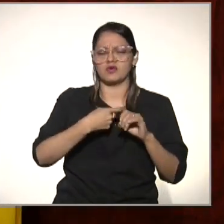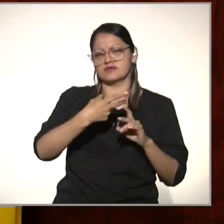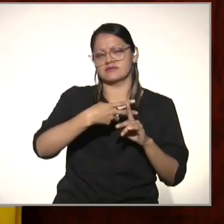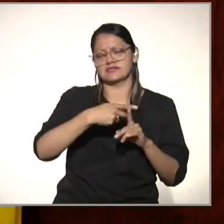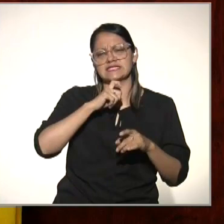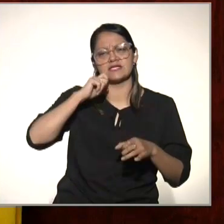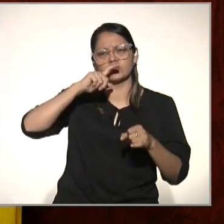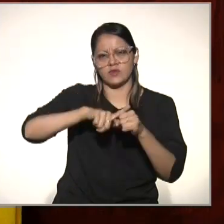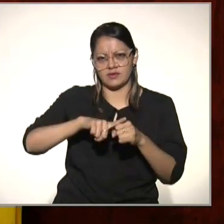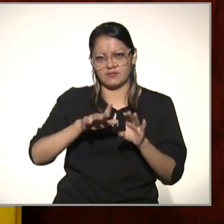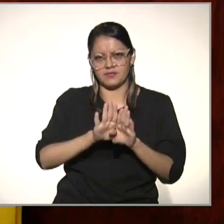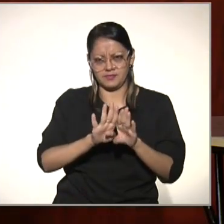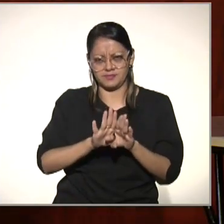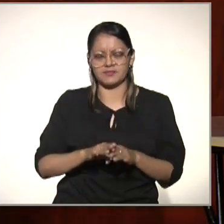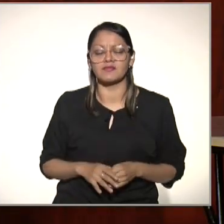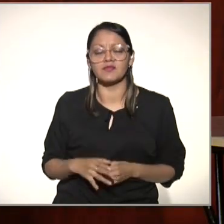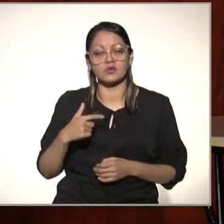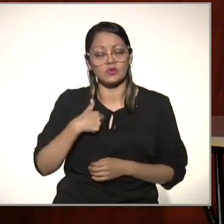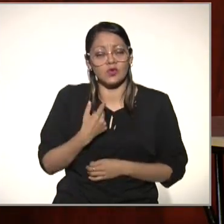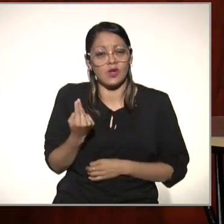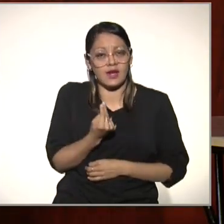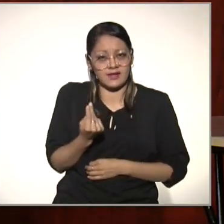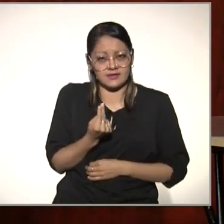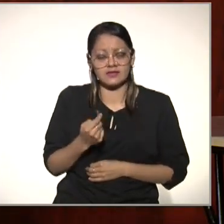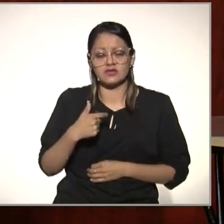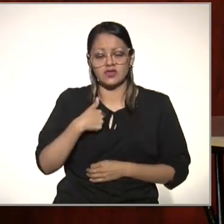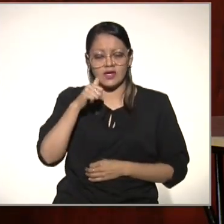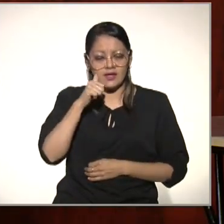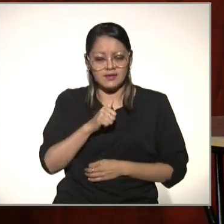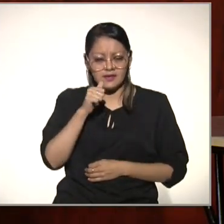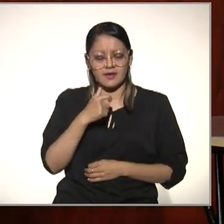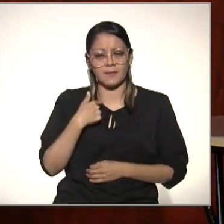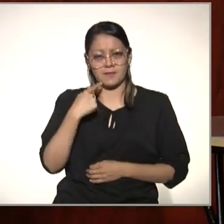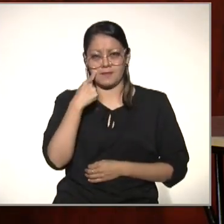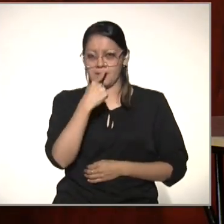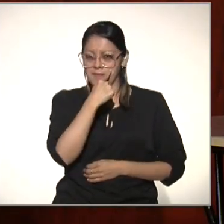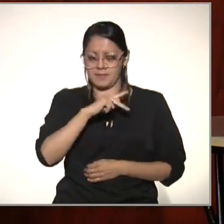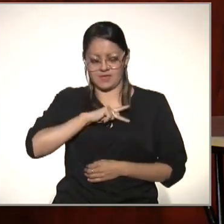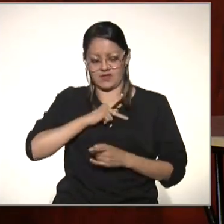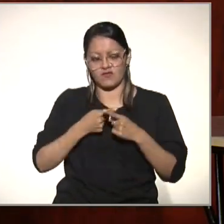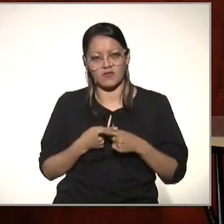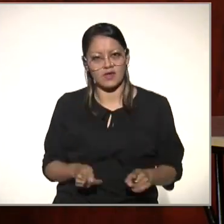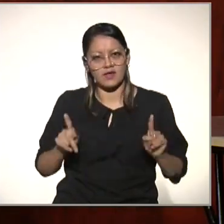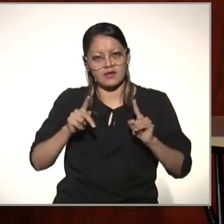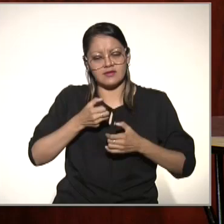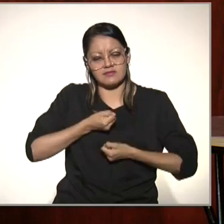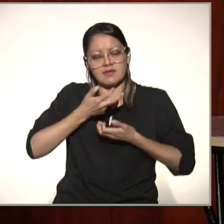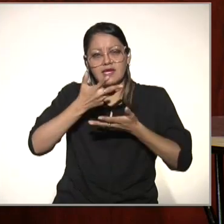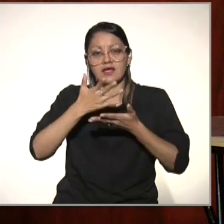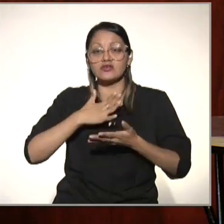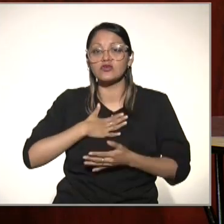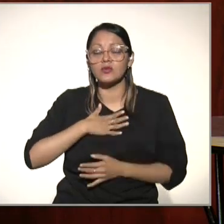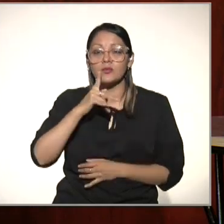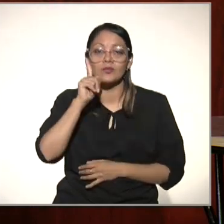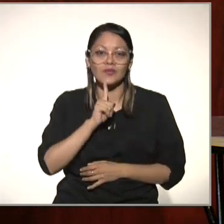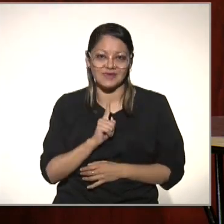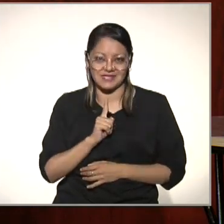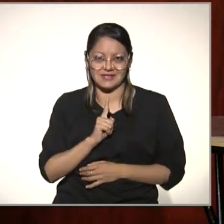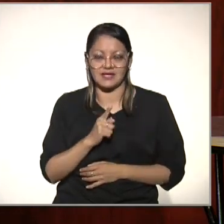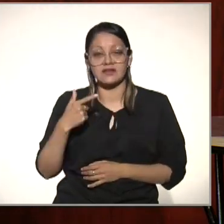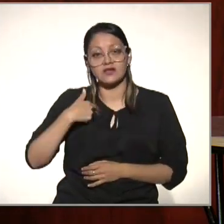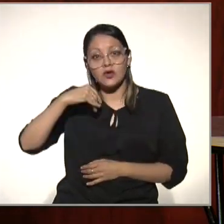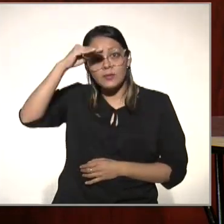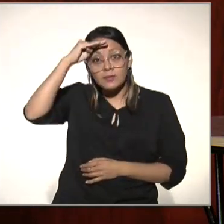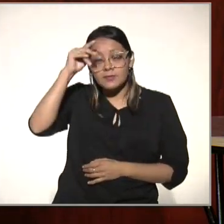sexualidad. Yo necesito, y tengo una manera muy diferente de expresarme psicóloga siendo mujer. Si yo pienso en